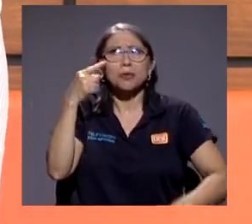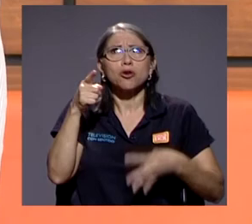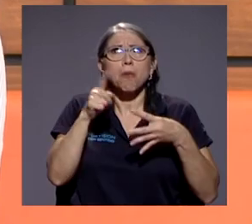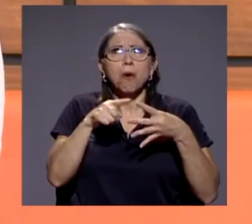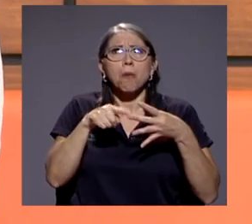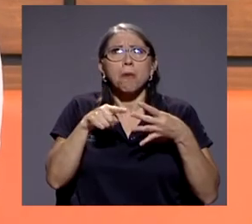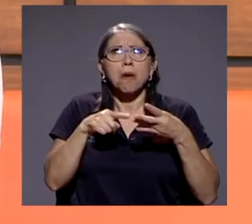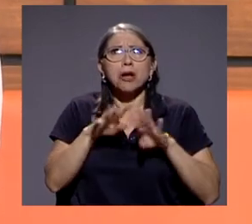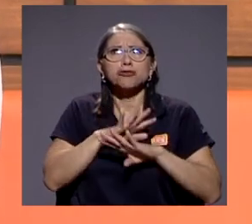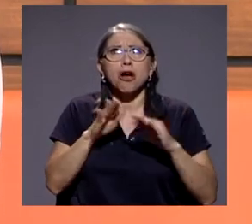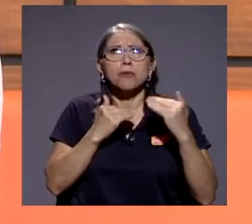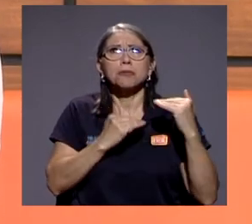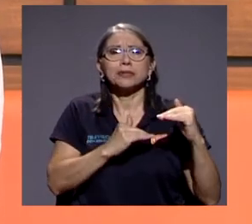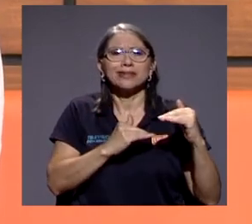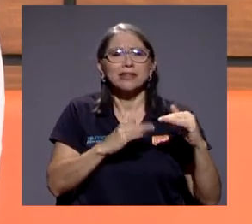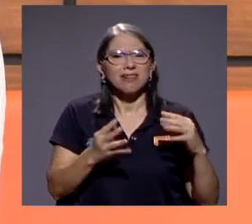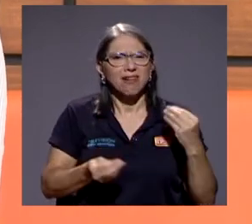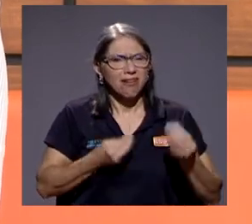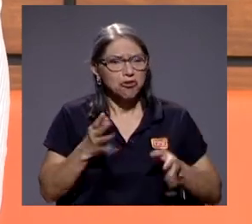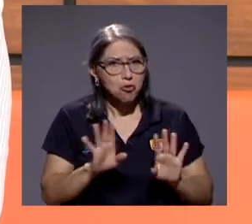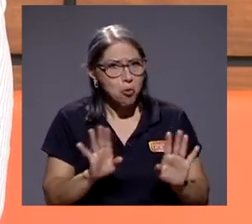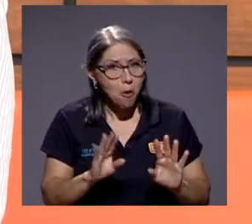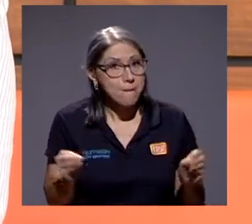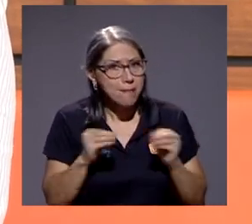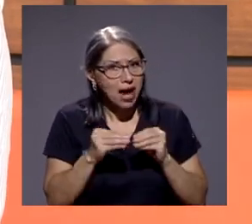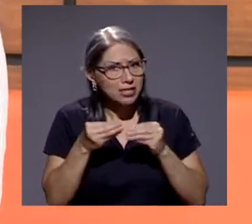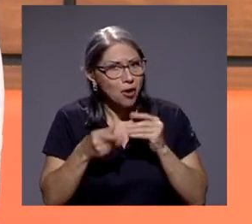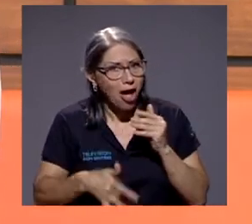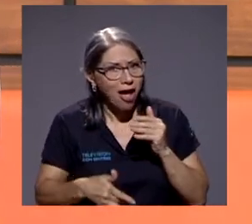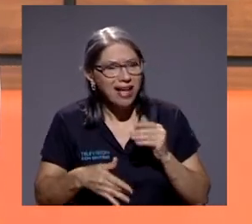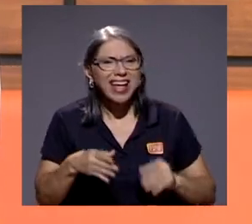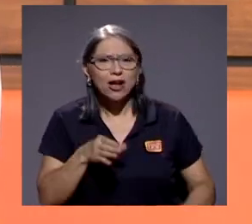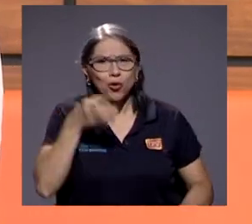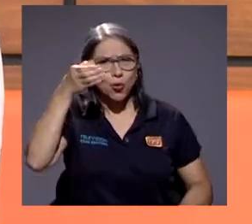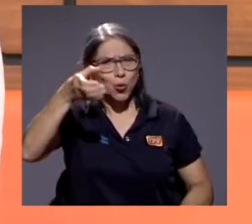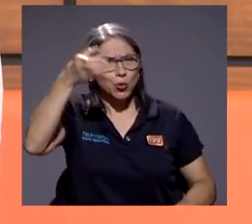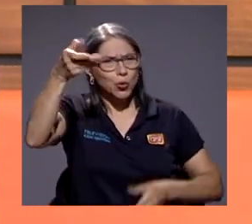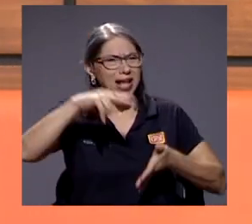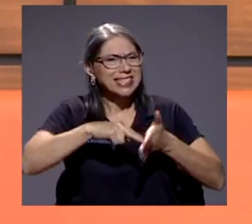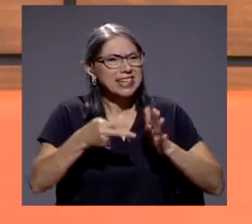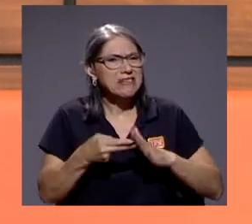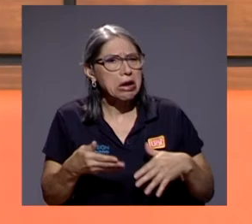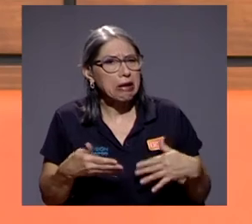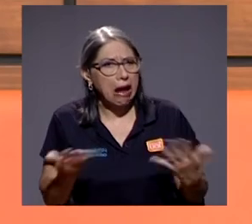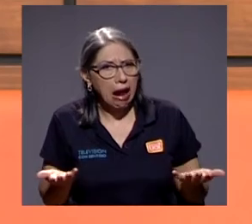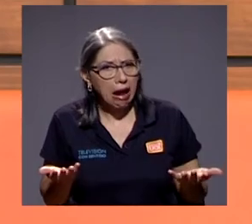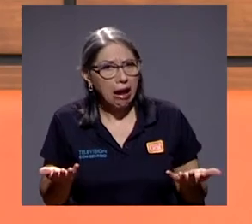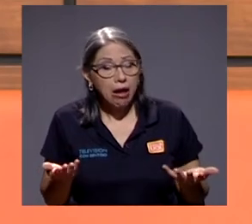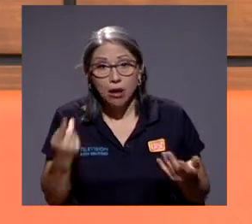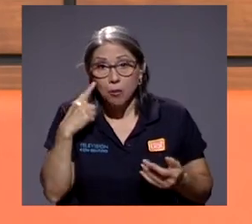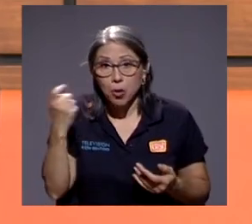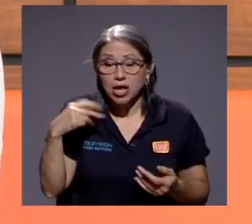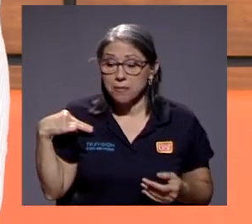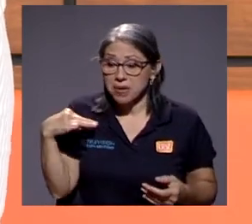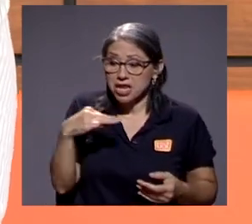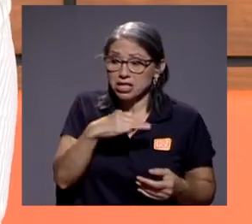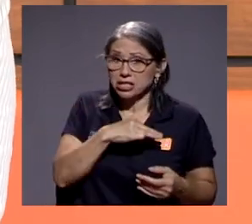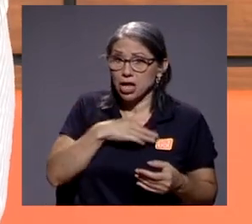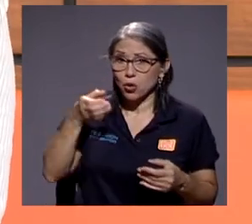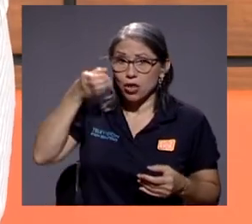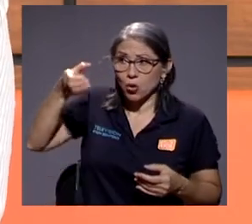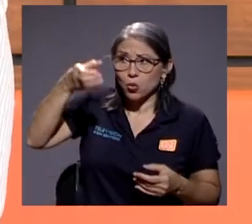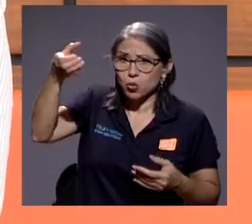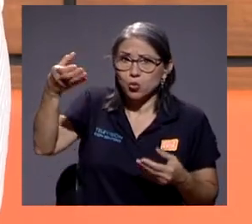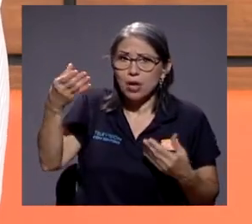de qué estamos hablando verdad cuando hablamos de cultura porque el ministerio abarca en verdad de la cultura comunitaria hasta